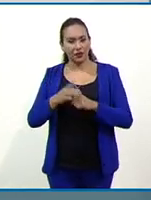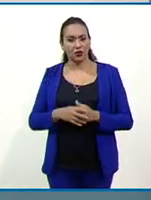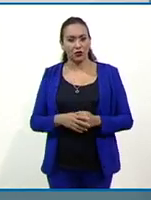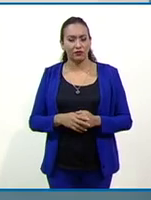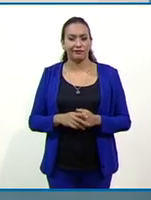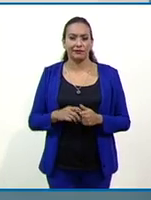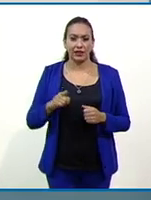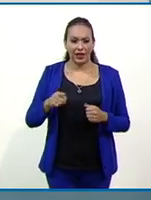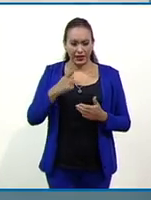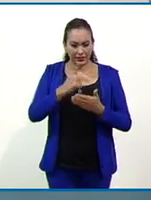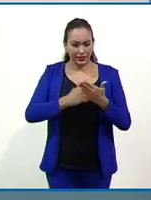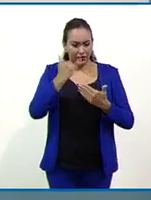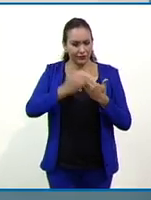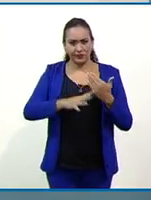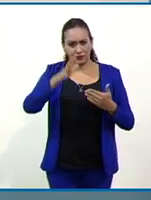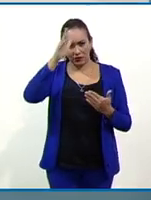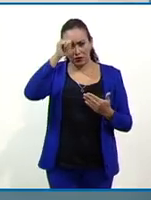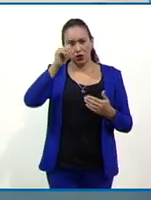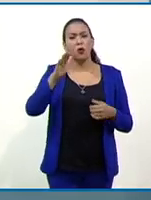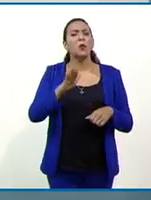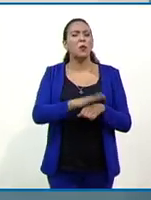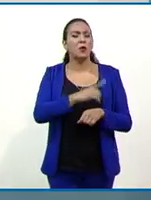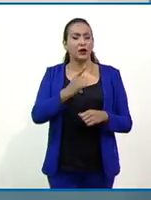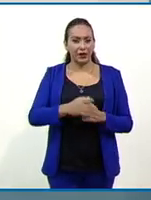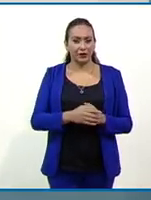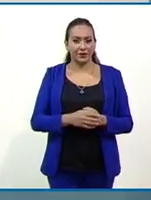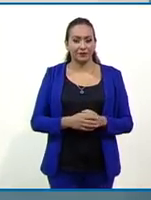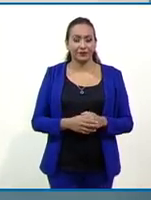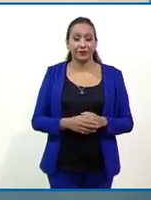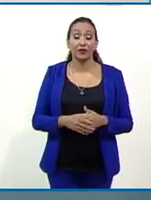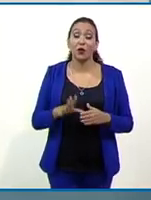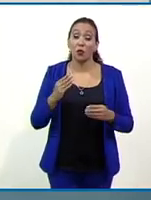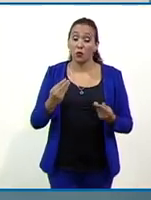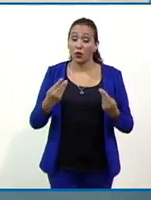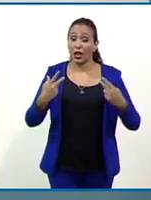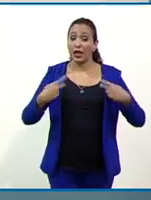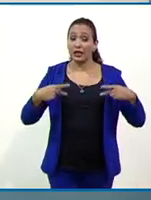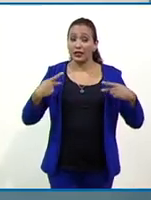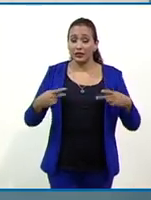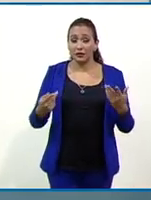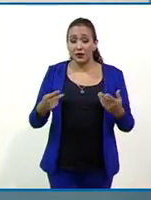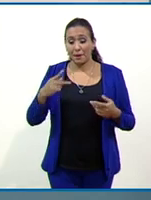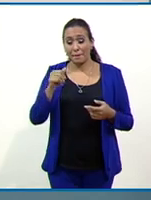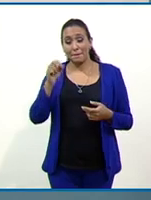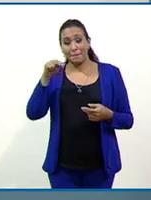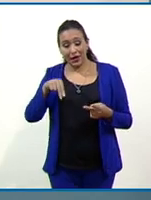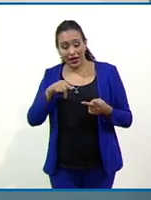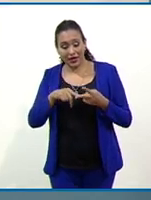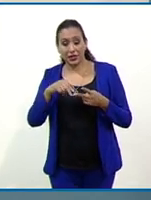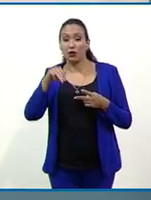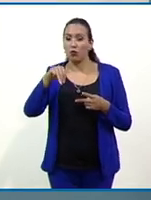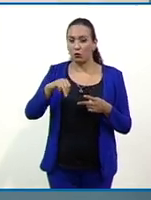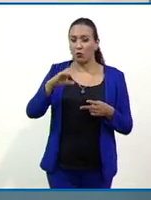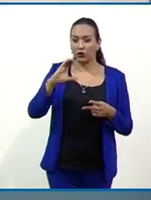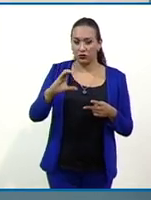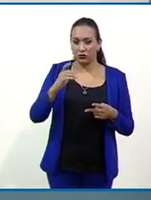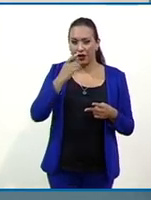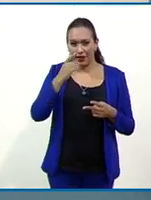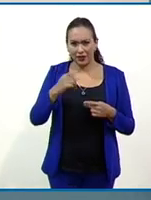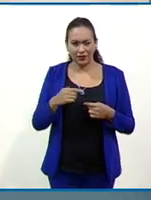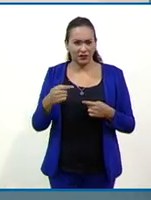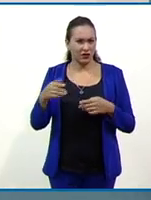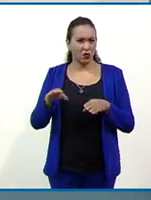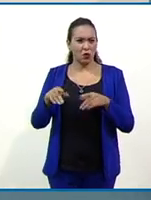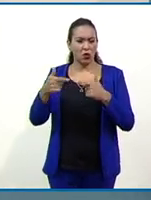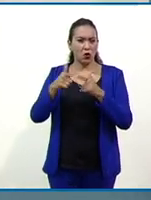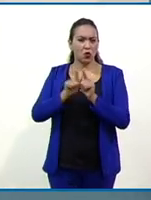del proyecto bajo el argumento de que tenían que desecharse las demandas que presentaron el PAN y Movimiento Ciudadano porque los partidos